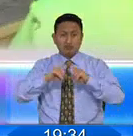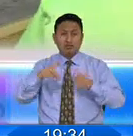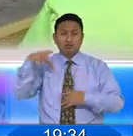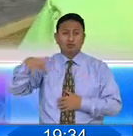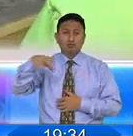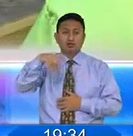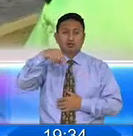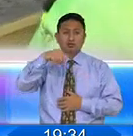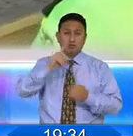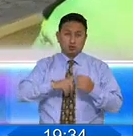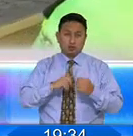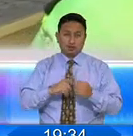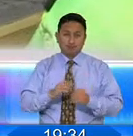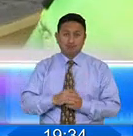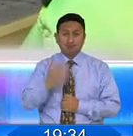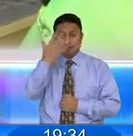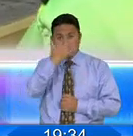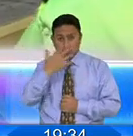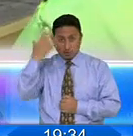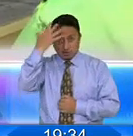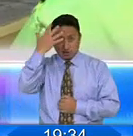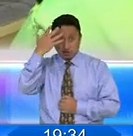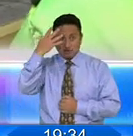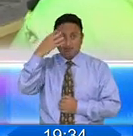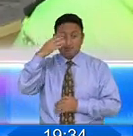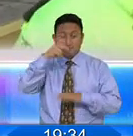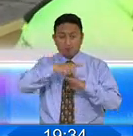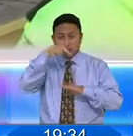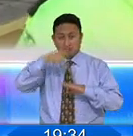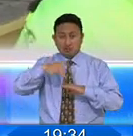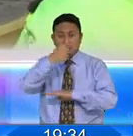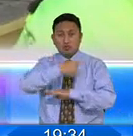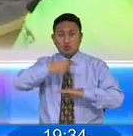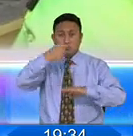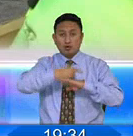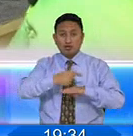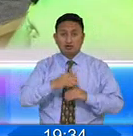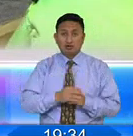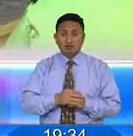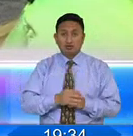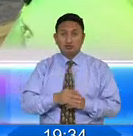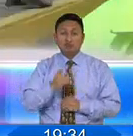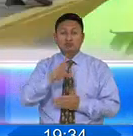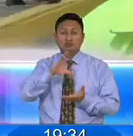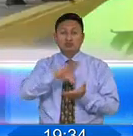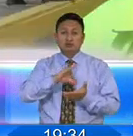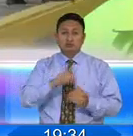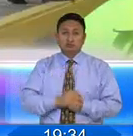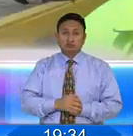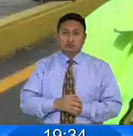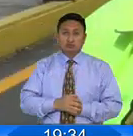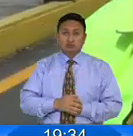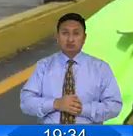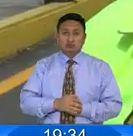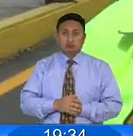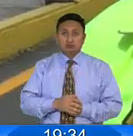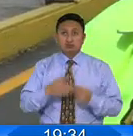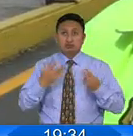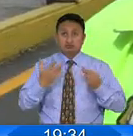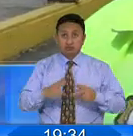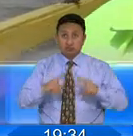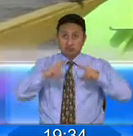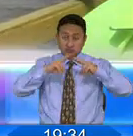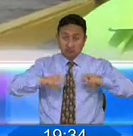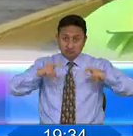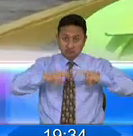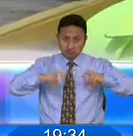acá del país, específicamente Esmeraldas, Manabí, Pichincha, Guayas, el centro del país. Dentro de las investigaciones que se han